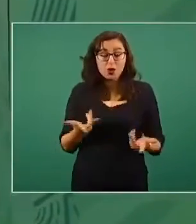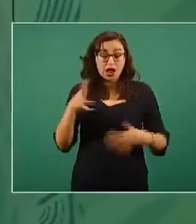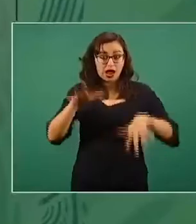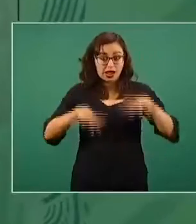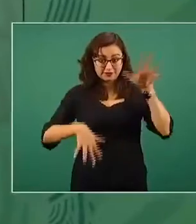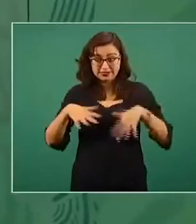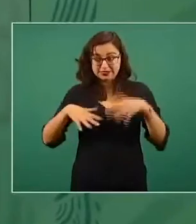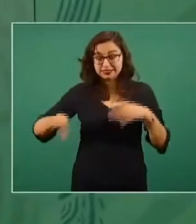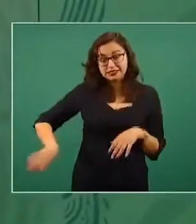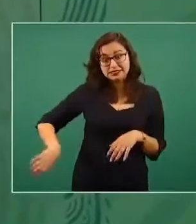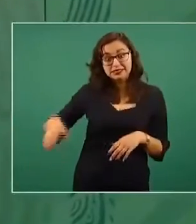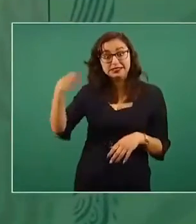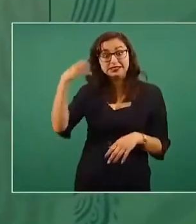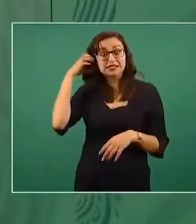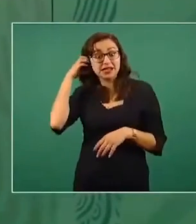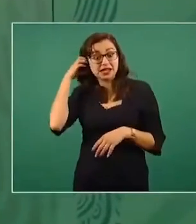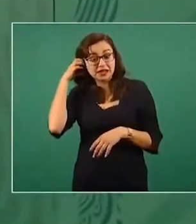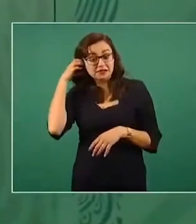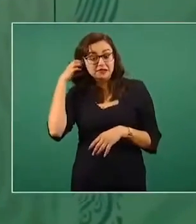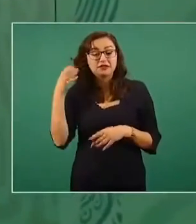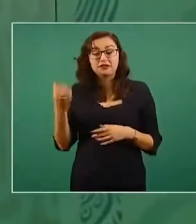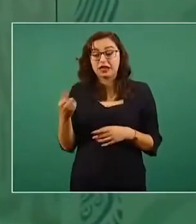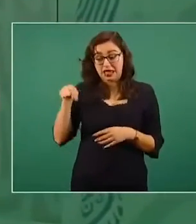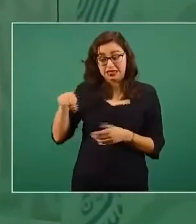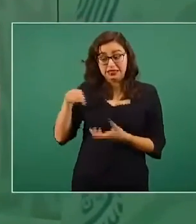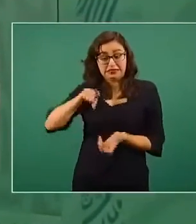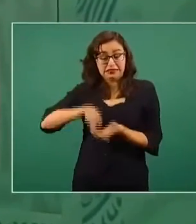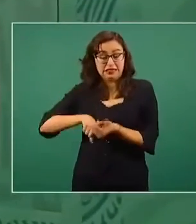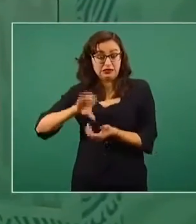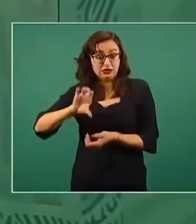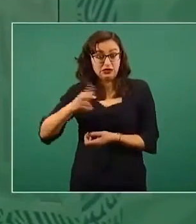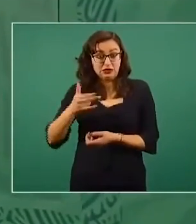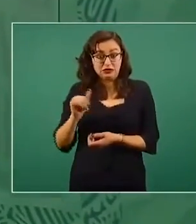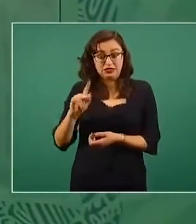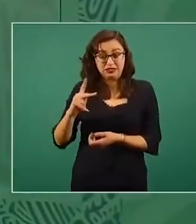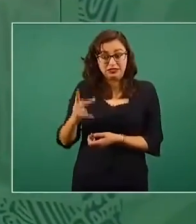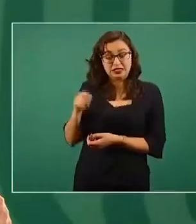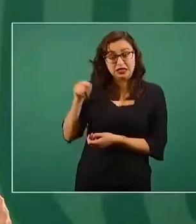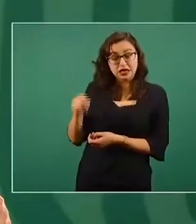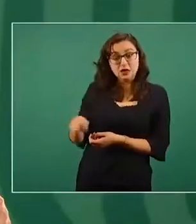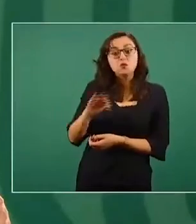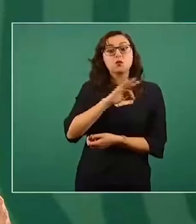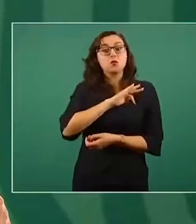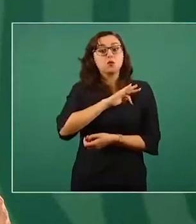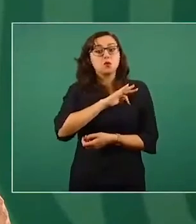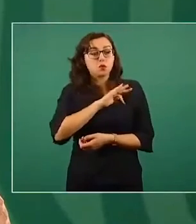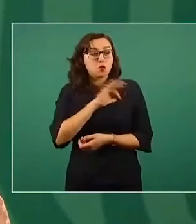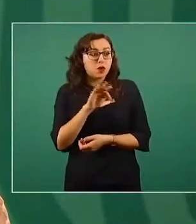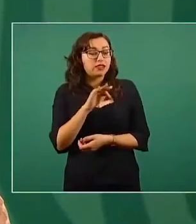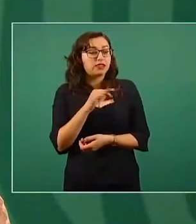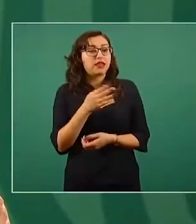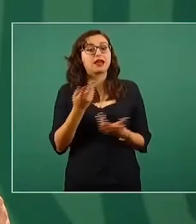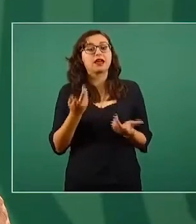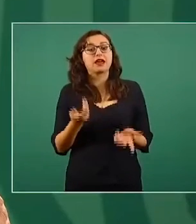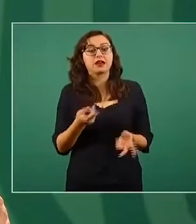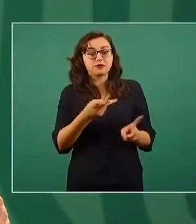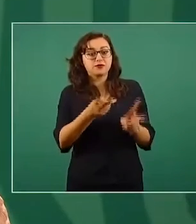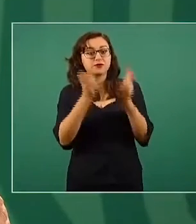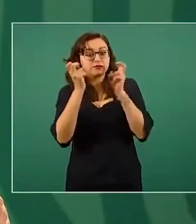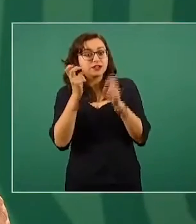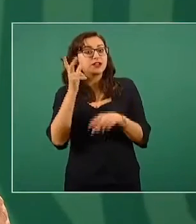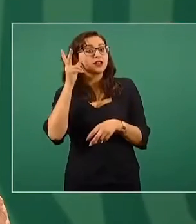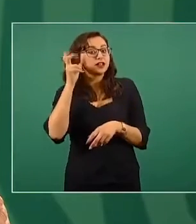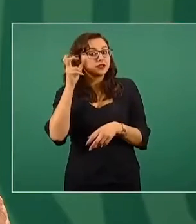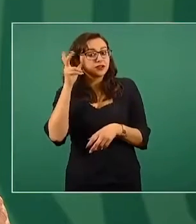teléfono, ese chip es micrófono y